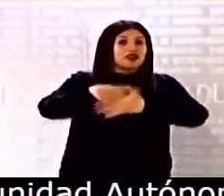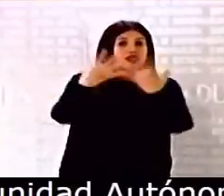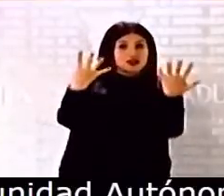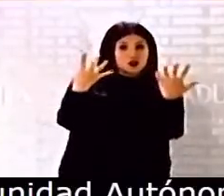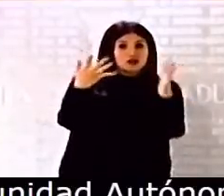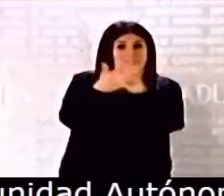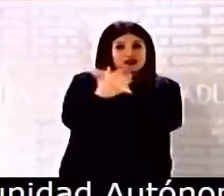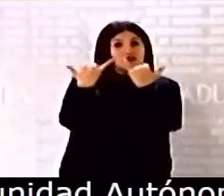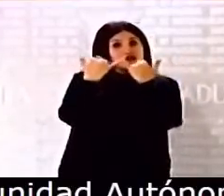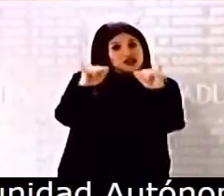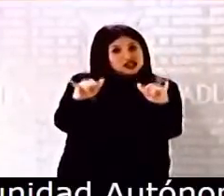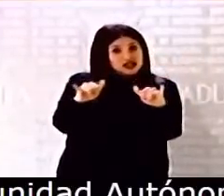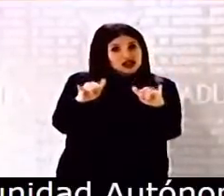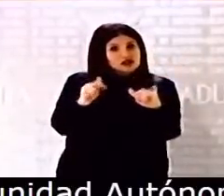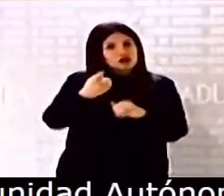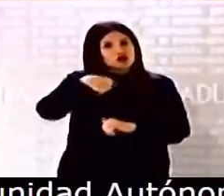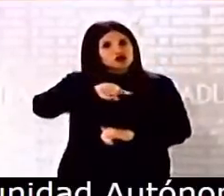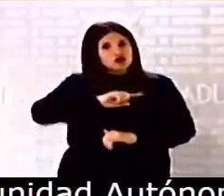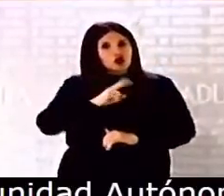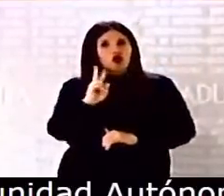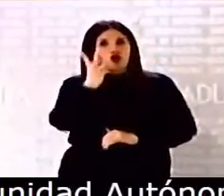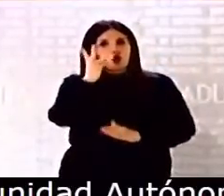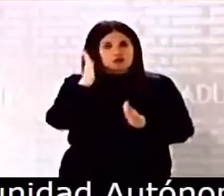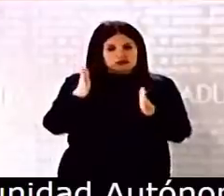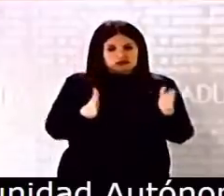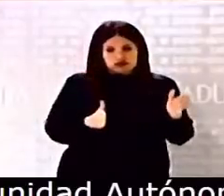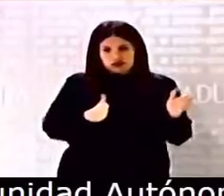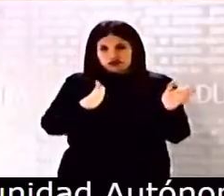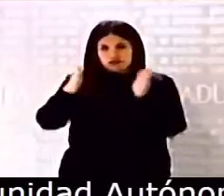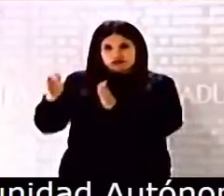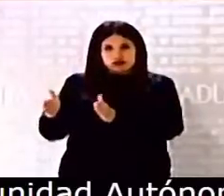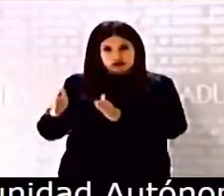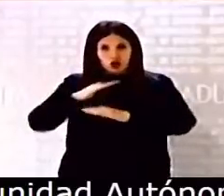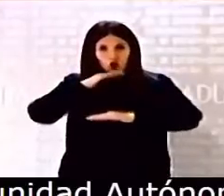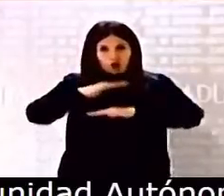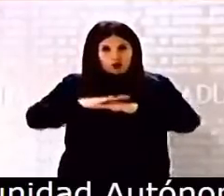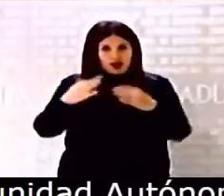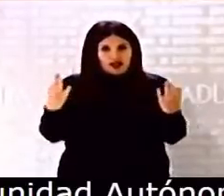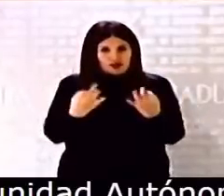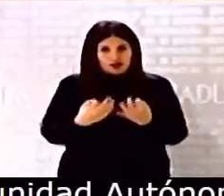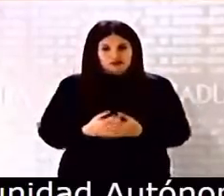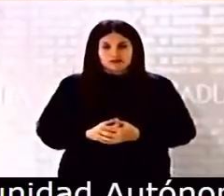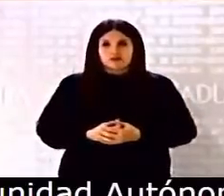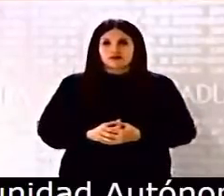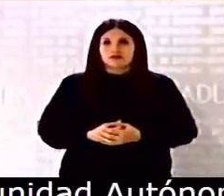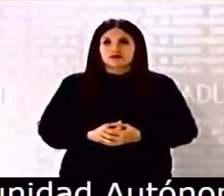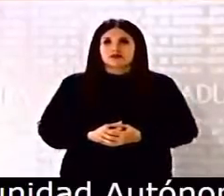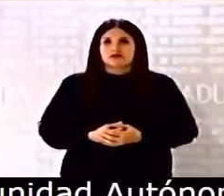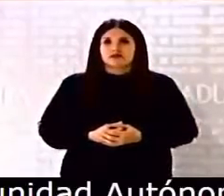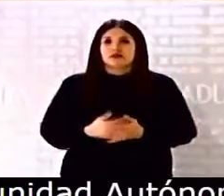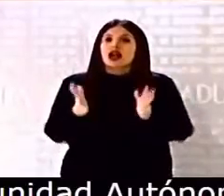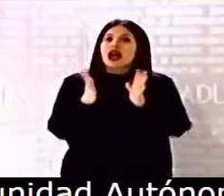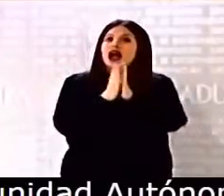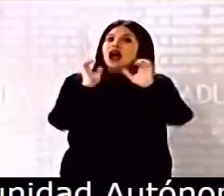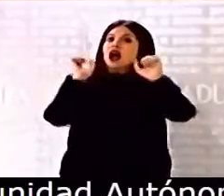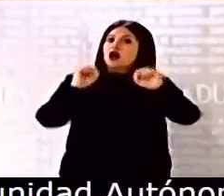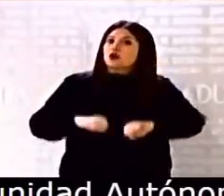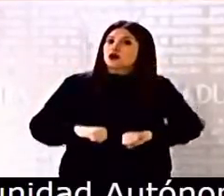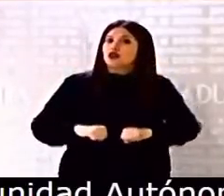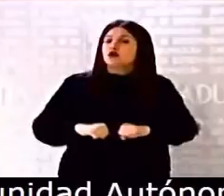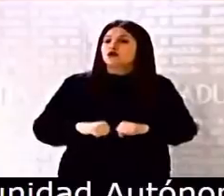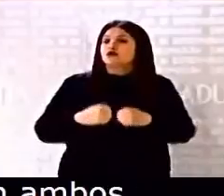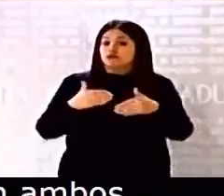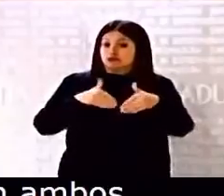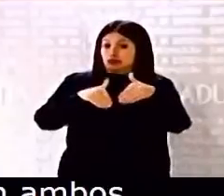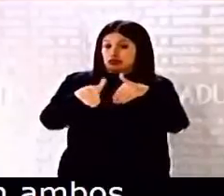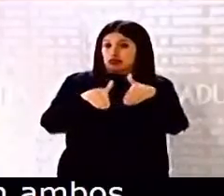nos aplicaría en ambos periodos. Se ha adoptado el acuerdo, que se convertirá